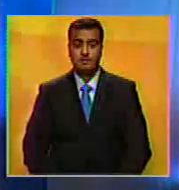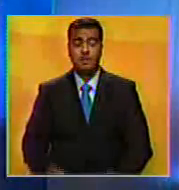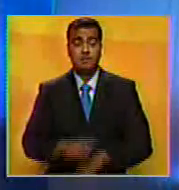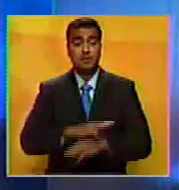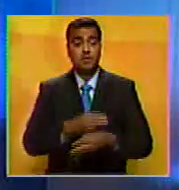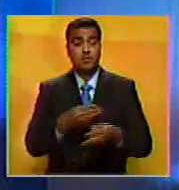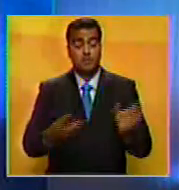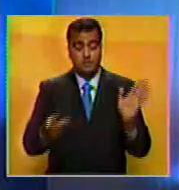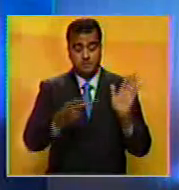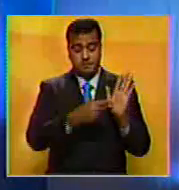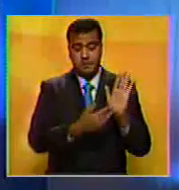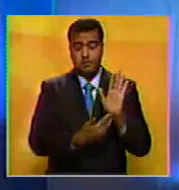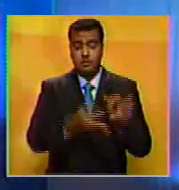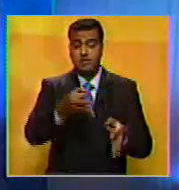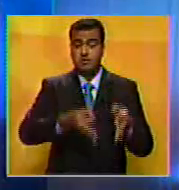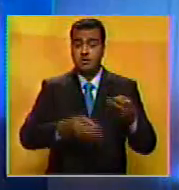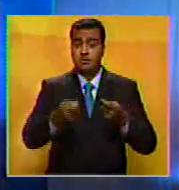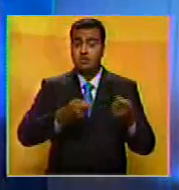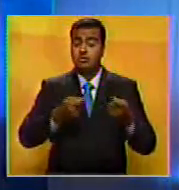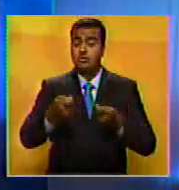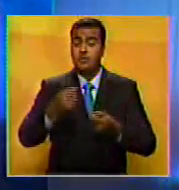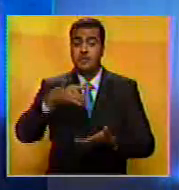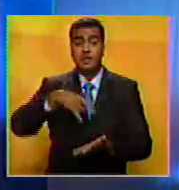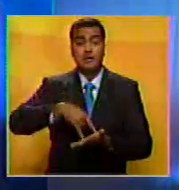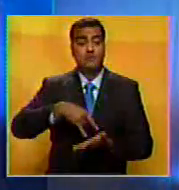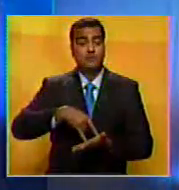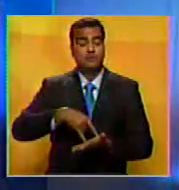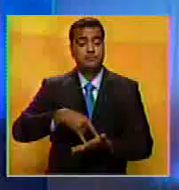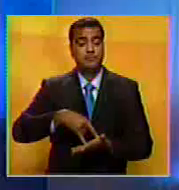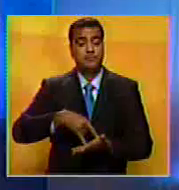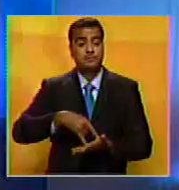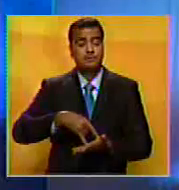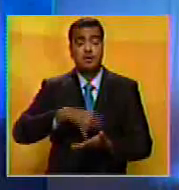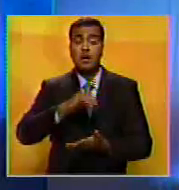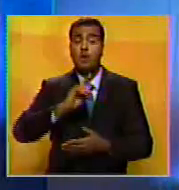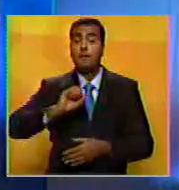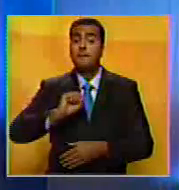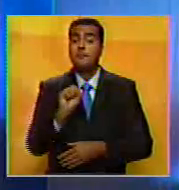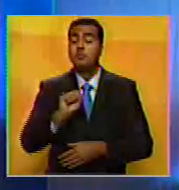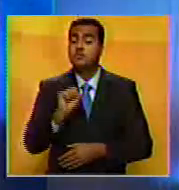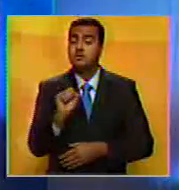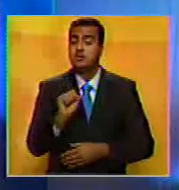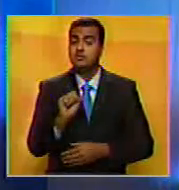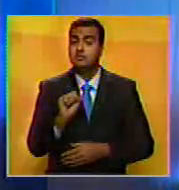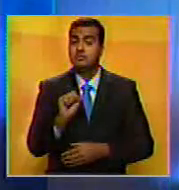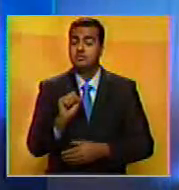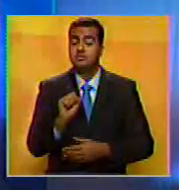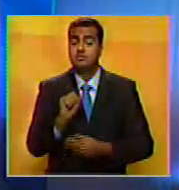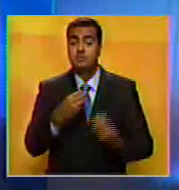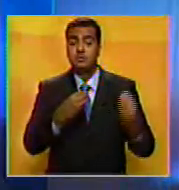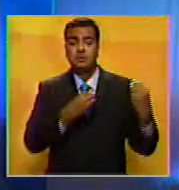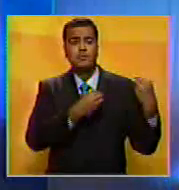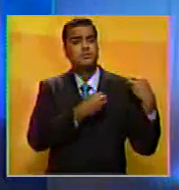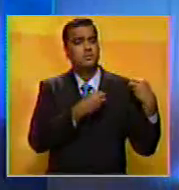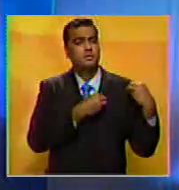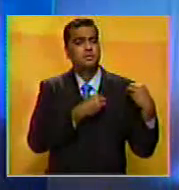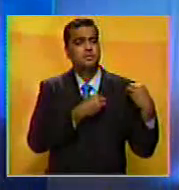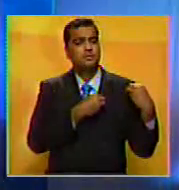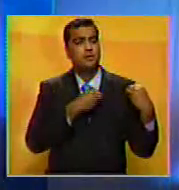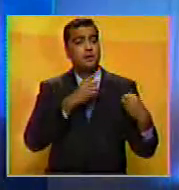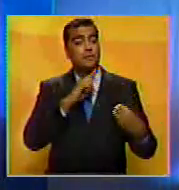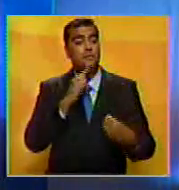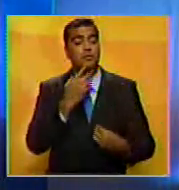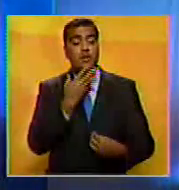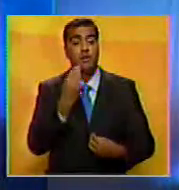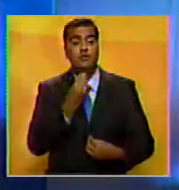en las próximas horas ante un tribunal de control del Estado Carabobo a un oficial de la Policía Estatal por presunta responsabilidad en la muerte